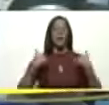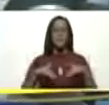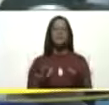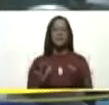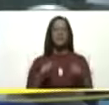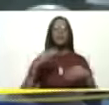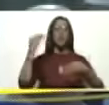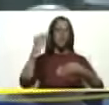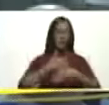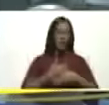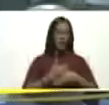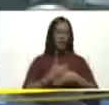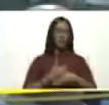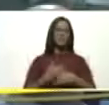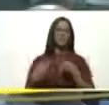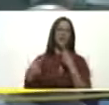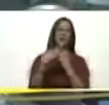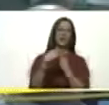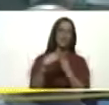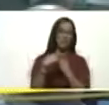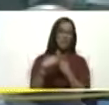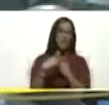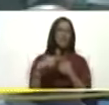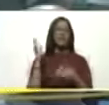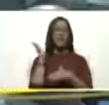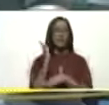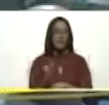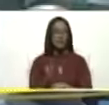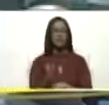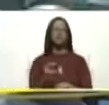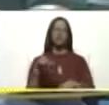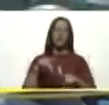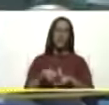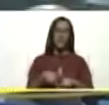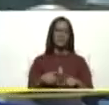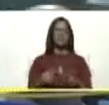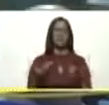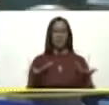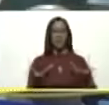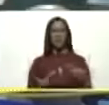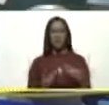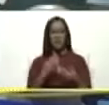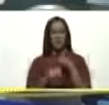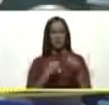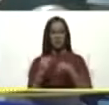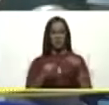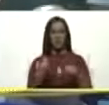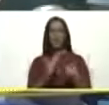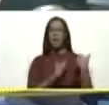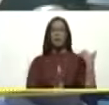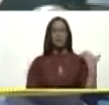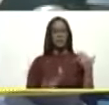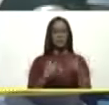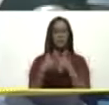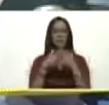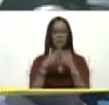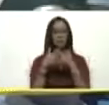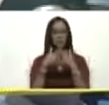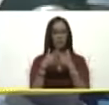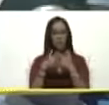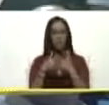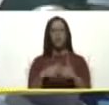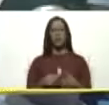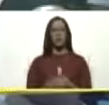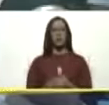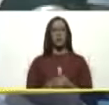los bloqueos, de los asedios, de las sanciones coercitivas unilaterales que viene aplicando el presidente del gobierno de los